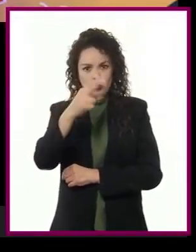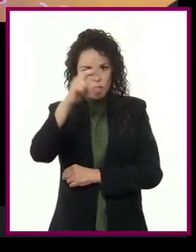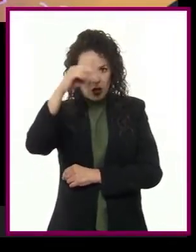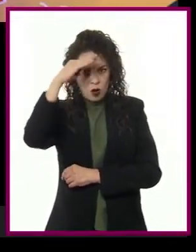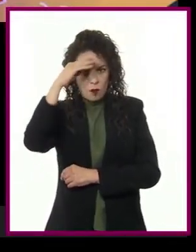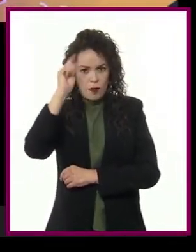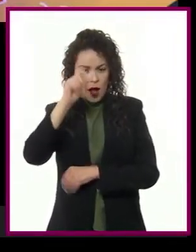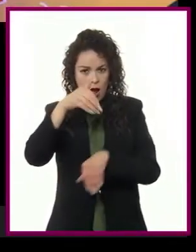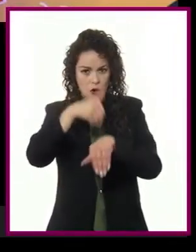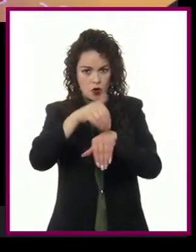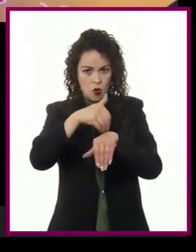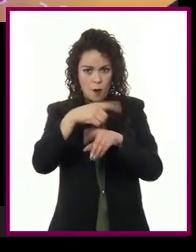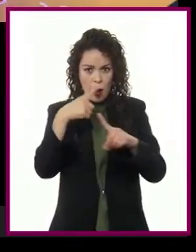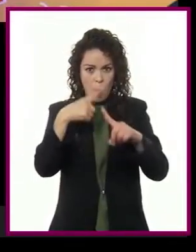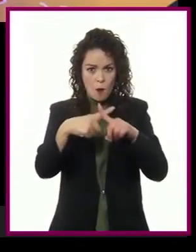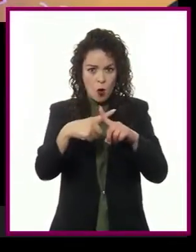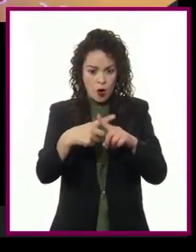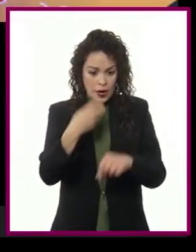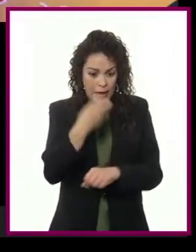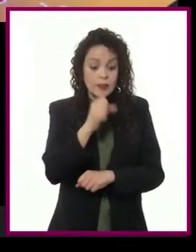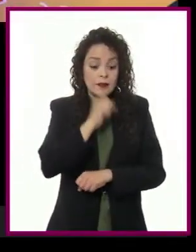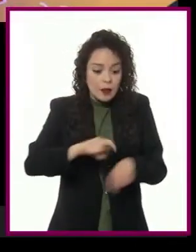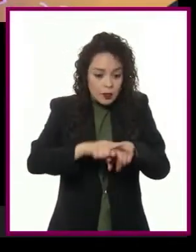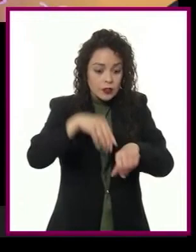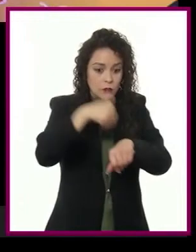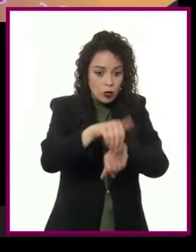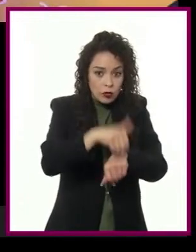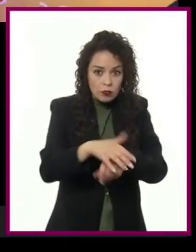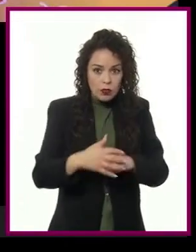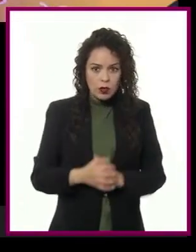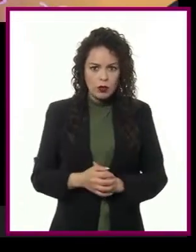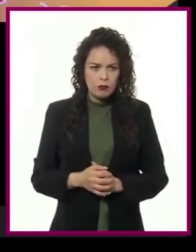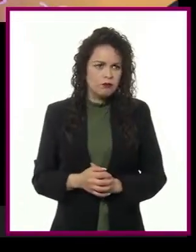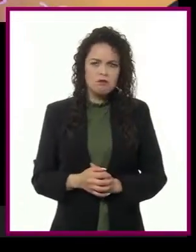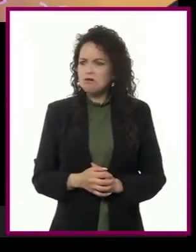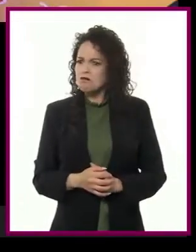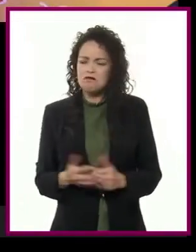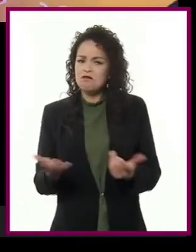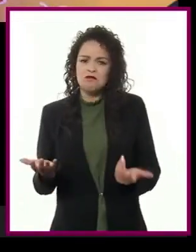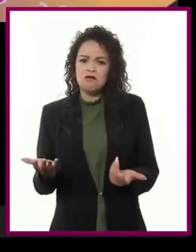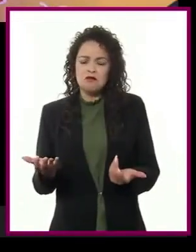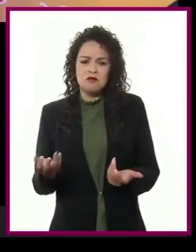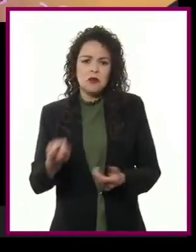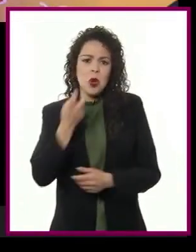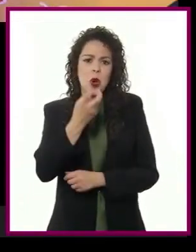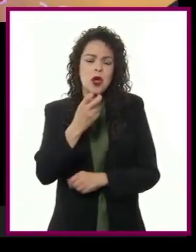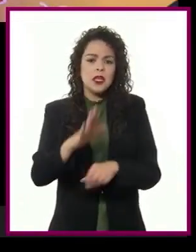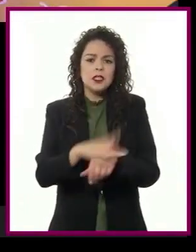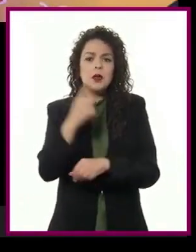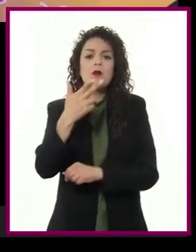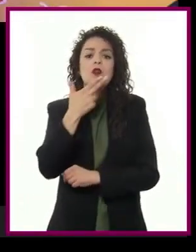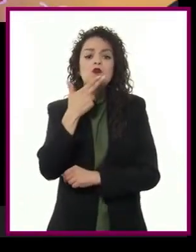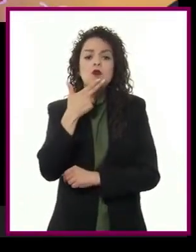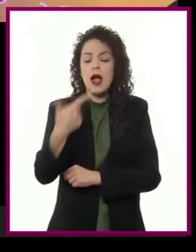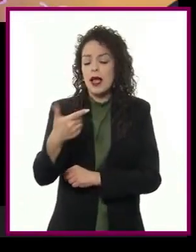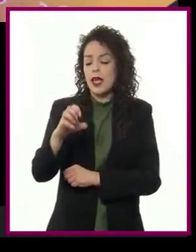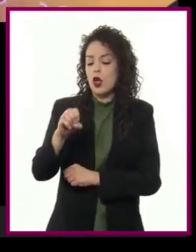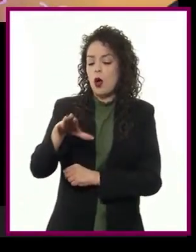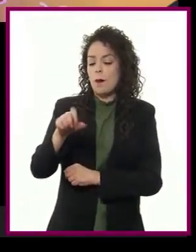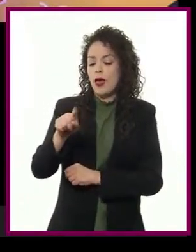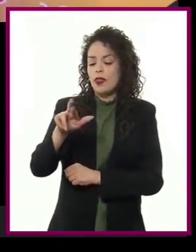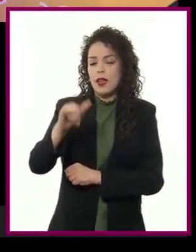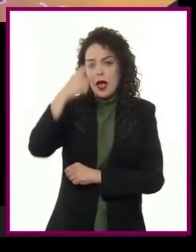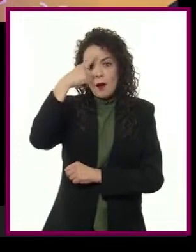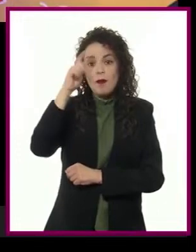número multiplicado por sí mismo? No, eso es porque utilizamos la geometría para obtener